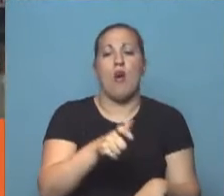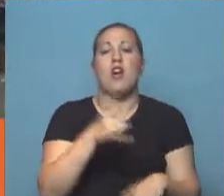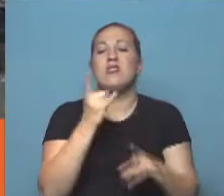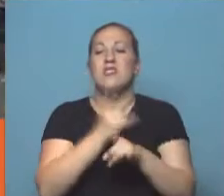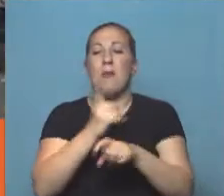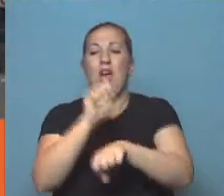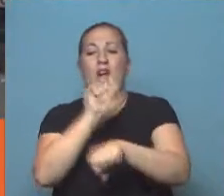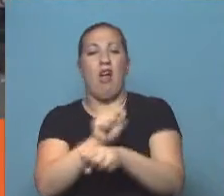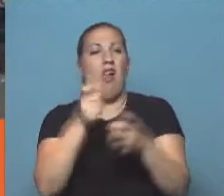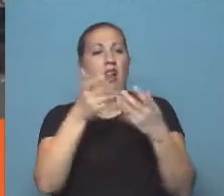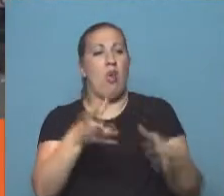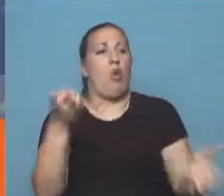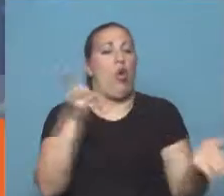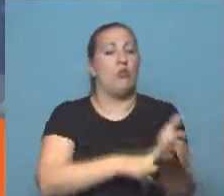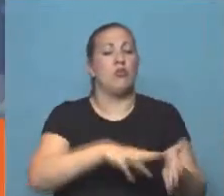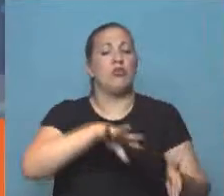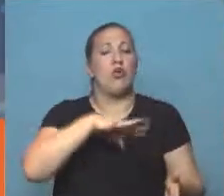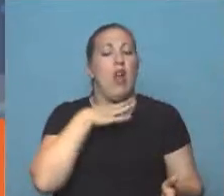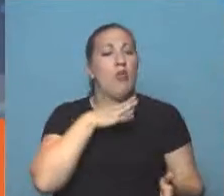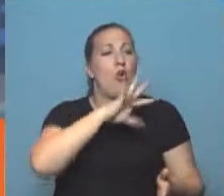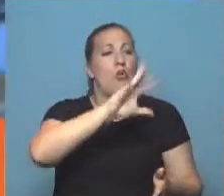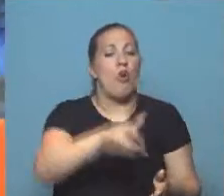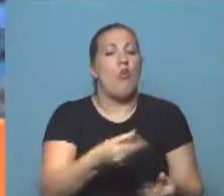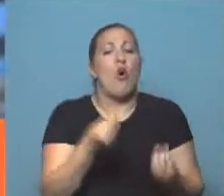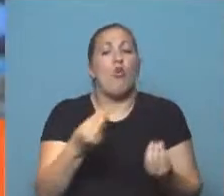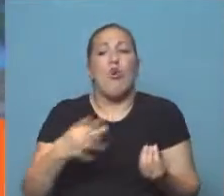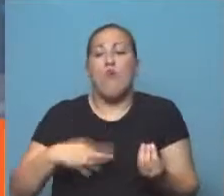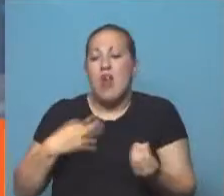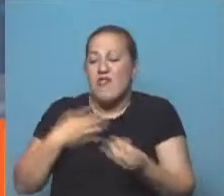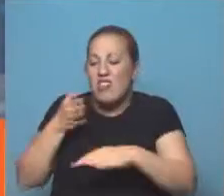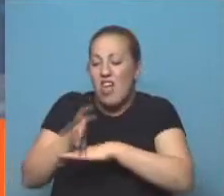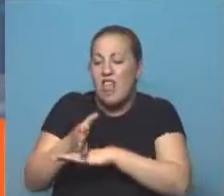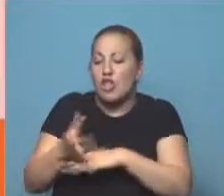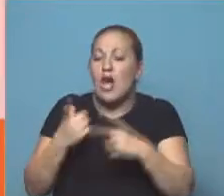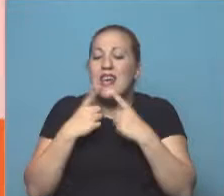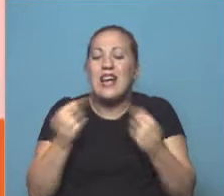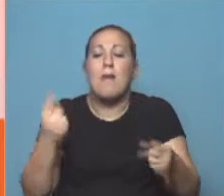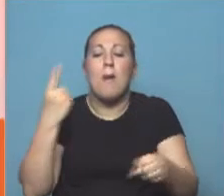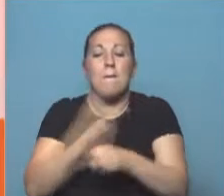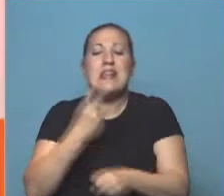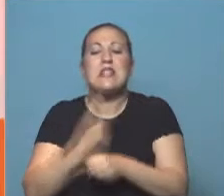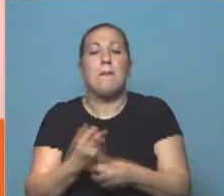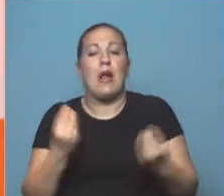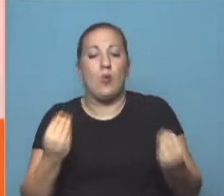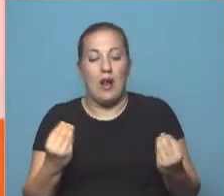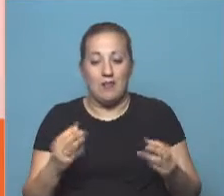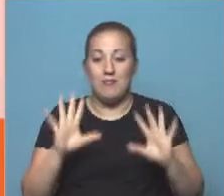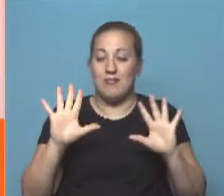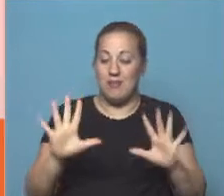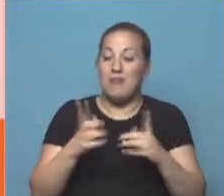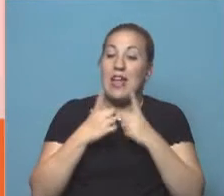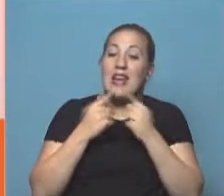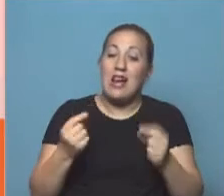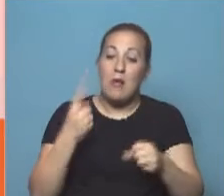reincidencia. ¿Cuál es la vibra ahí adentro? El reclamo principal. Mira, el reclamo principal es